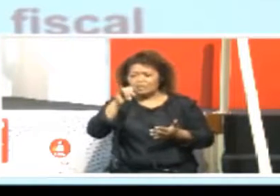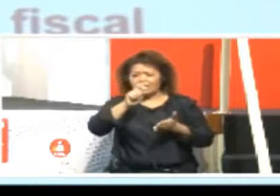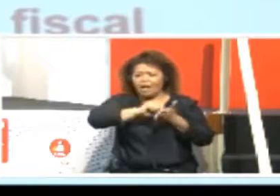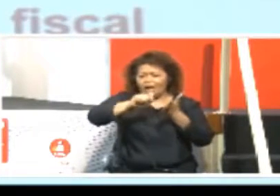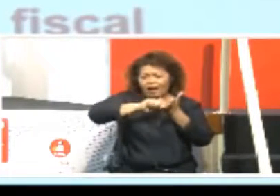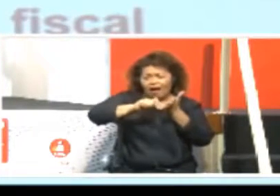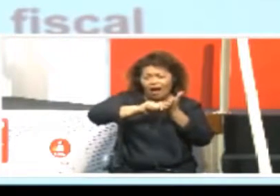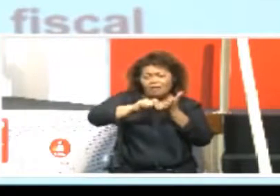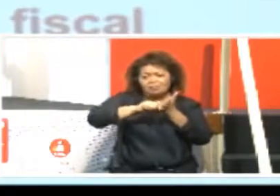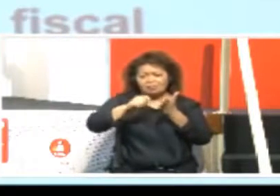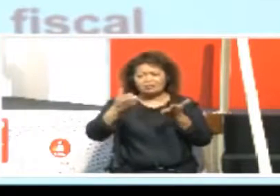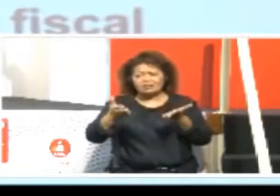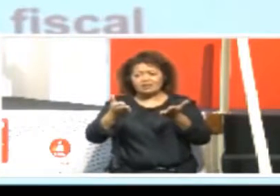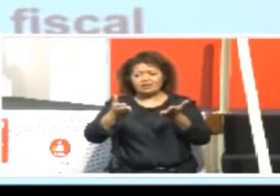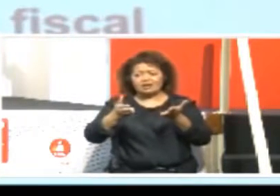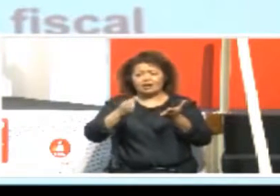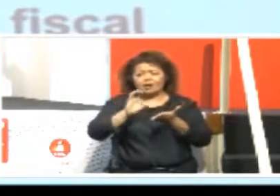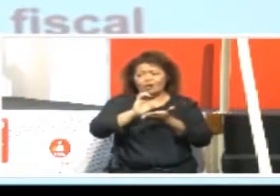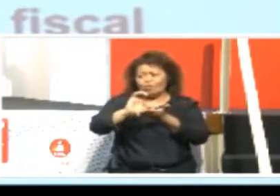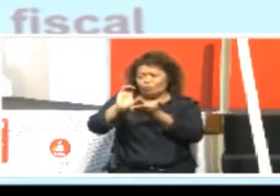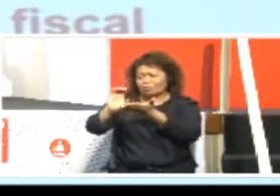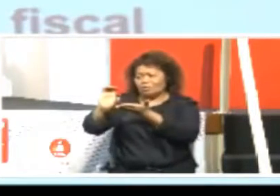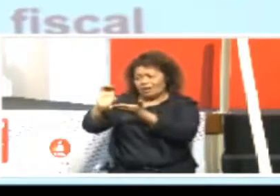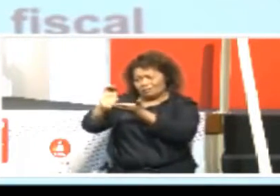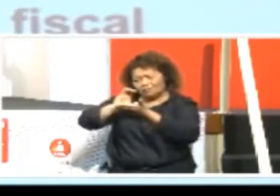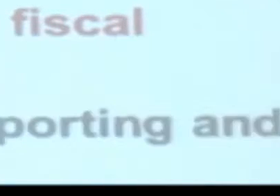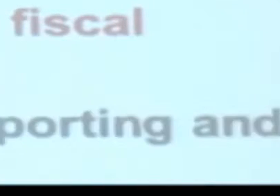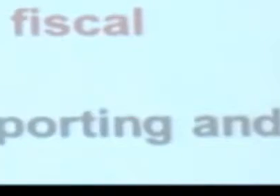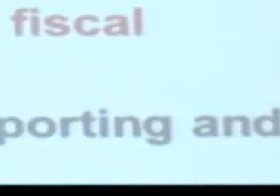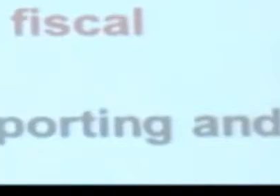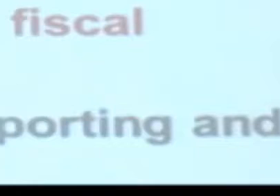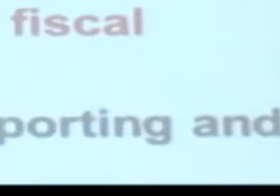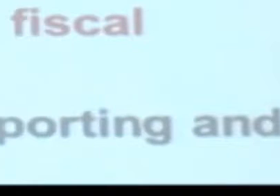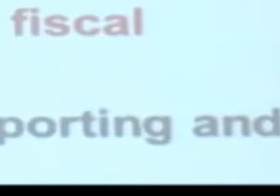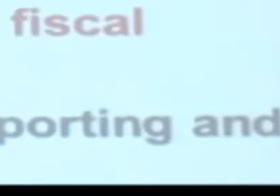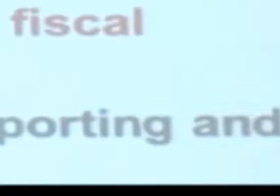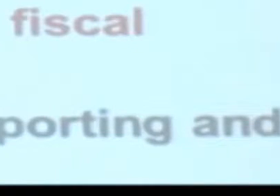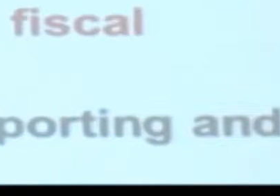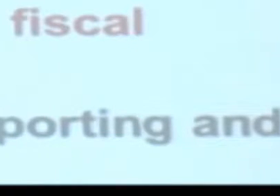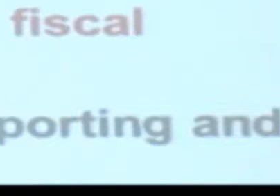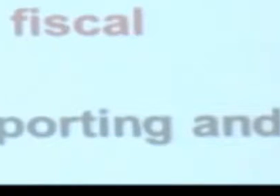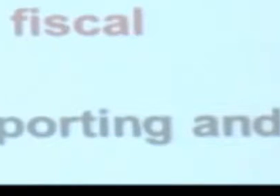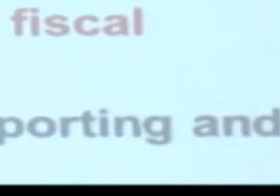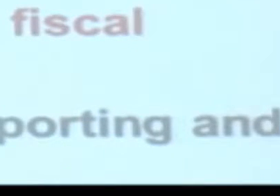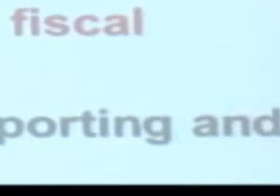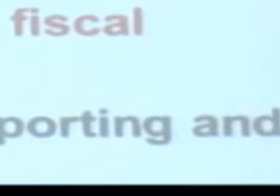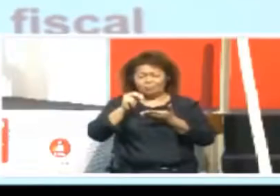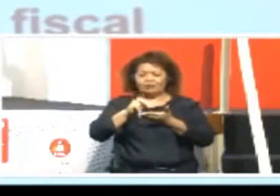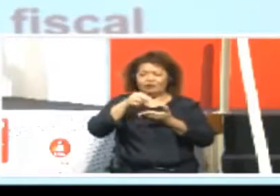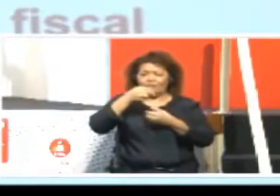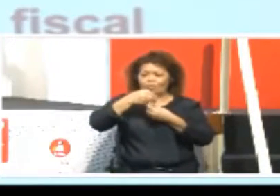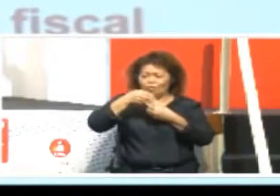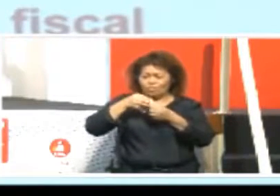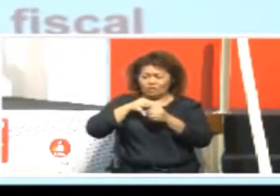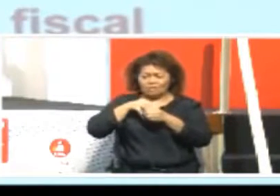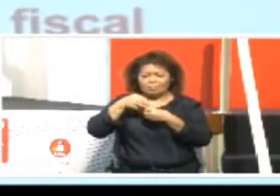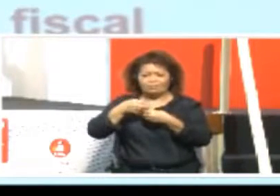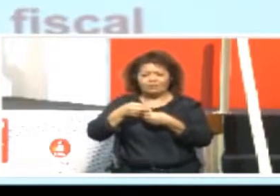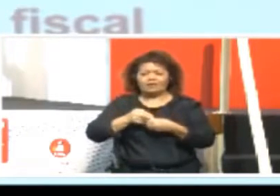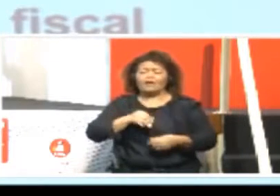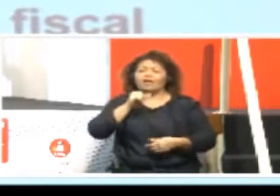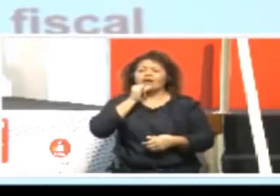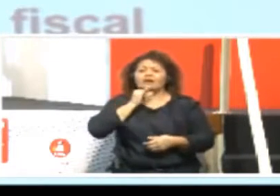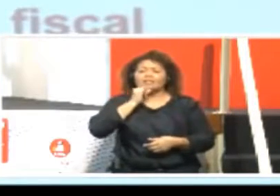de cómo promover la capacidad del gobierno. Ahora vamos a ver ejemplos en Latinoamérica que han